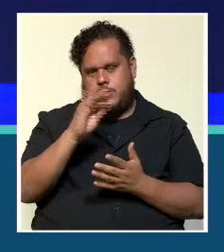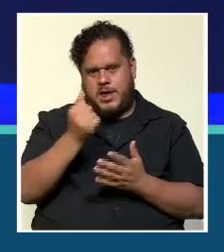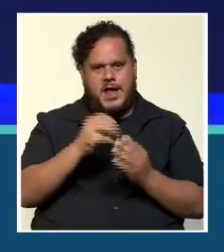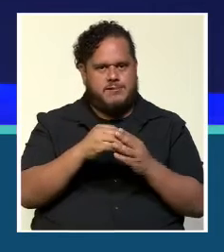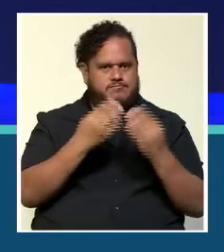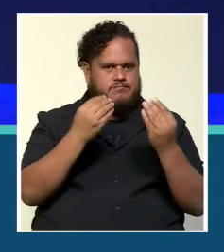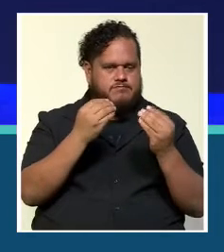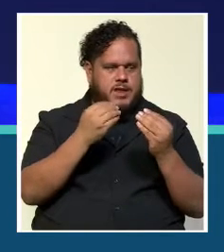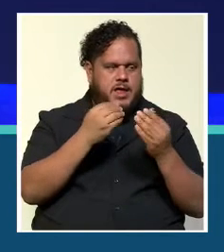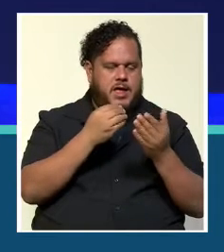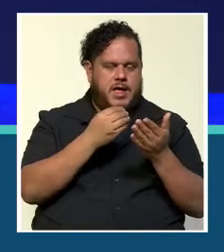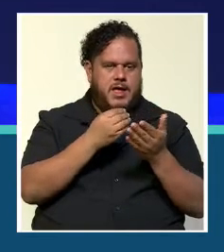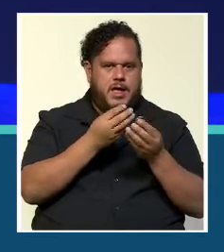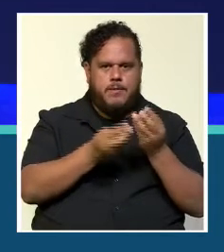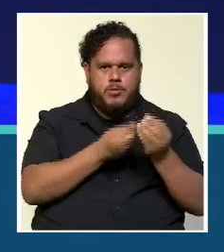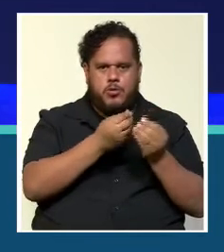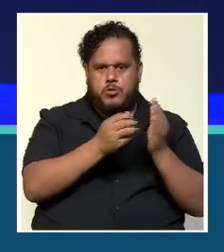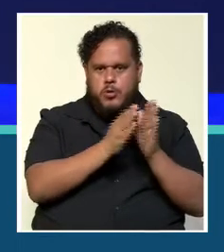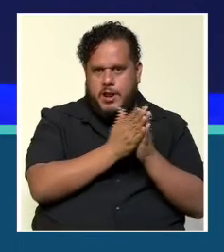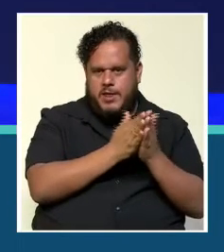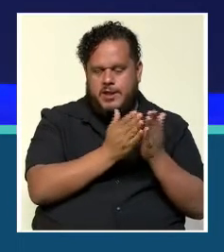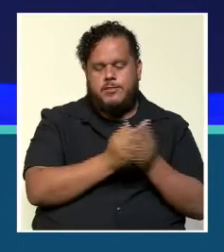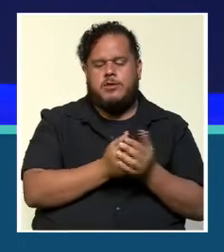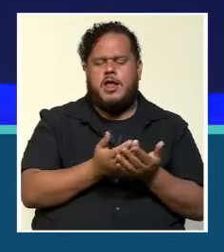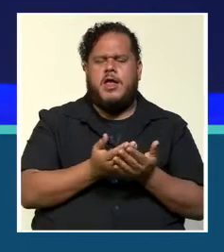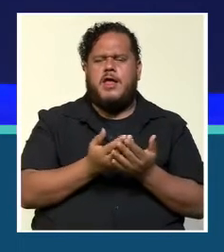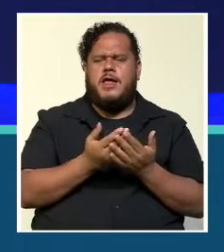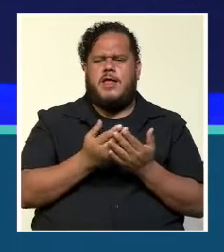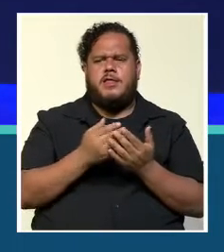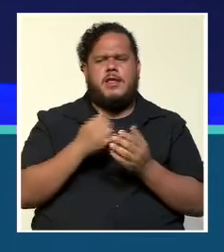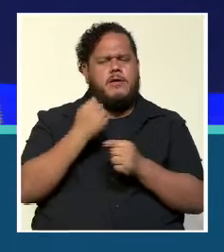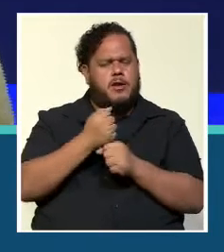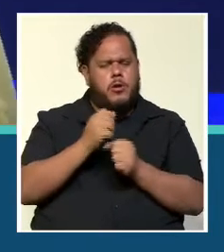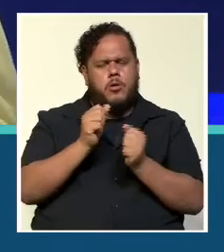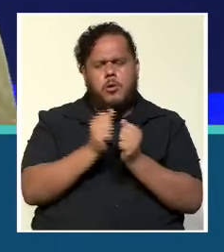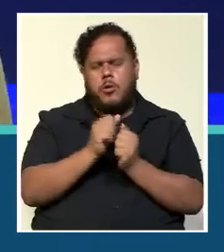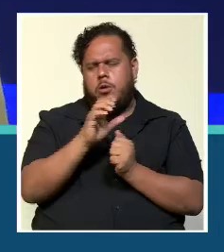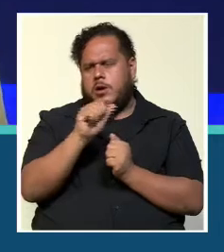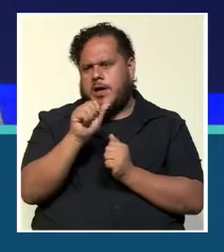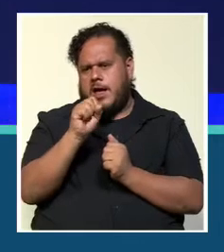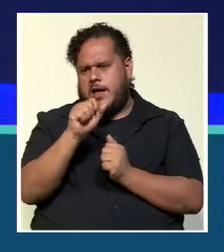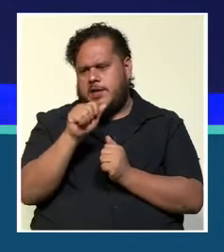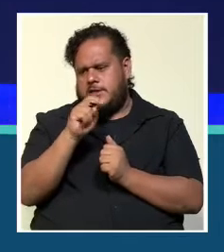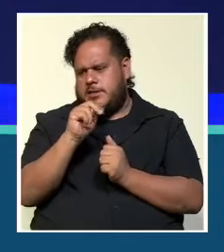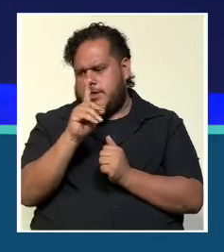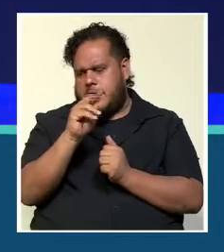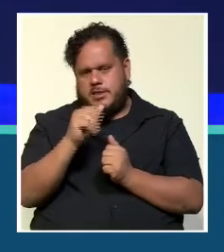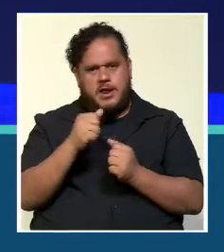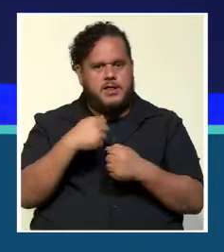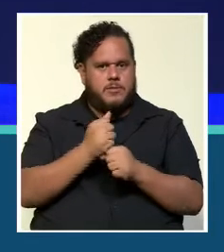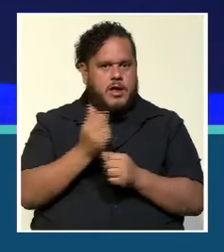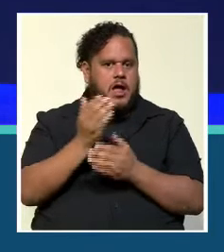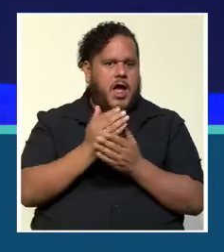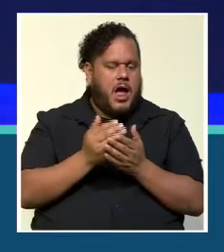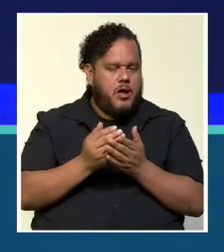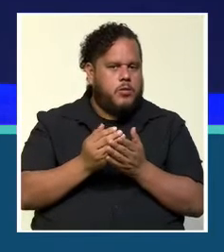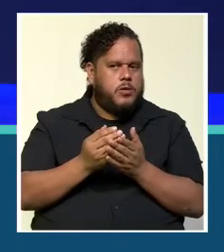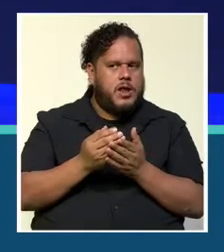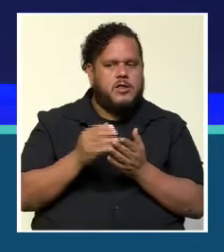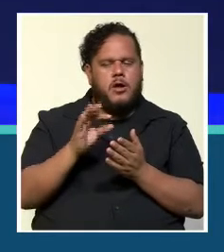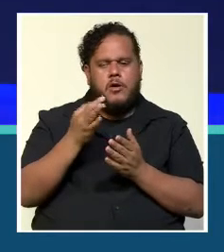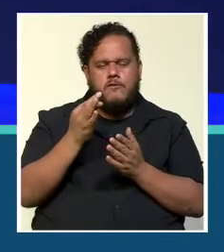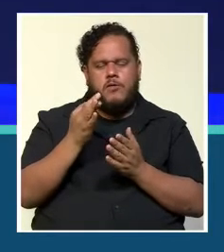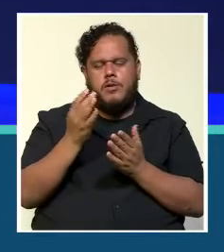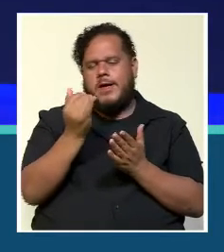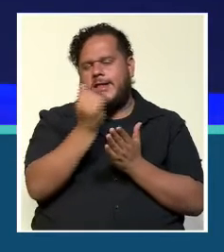tengo que decirte que había una efervescencia. Sí, se había trabajado con Cassandra, se habían hecho algunas ediciones artesanales, de